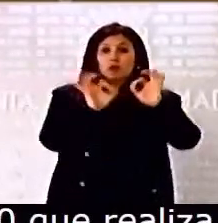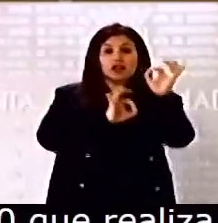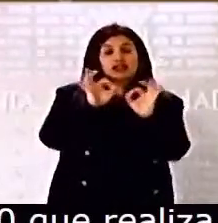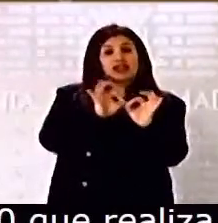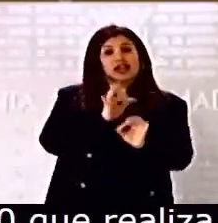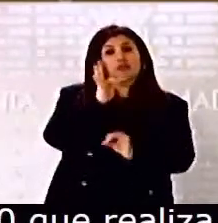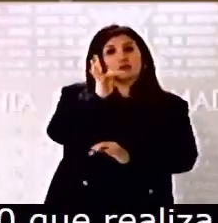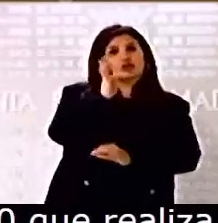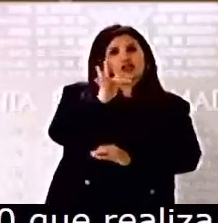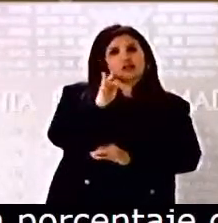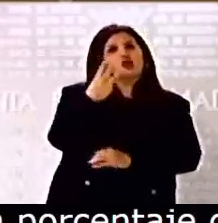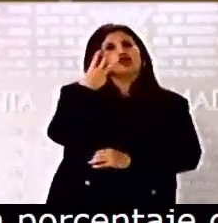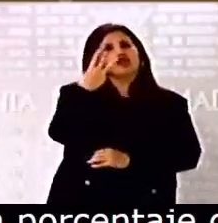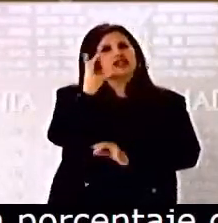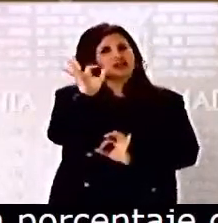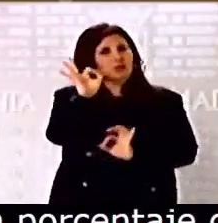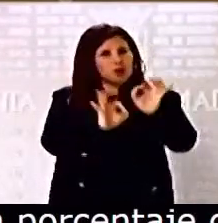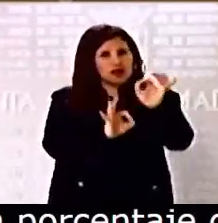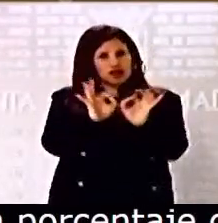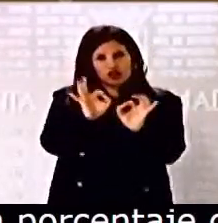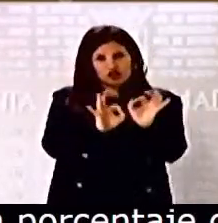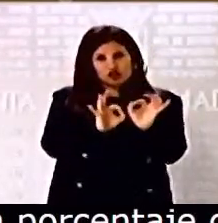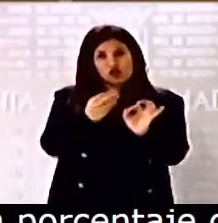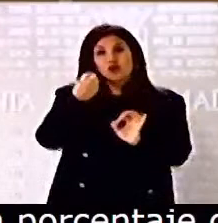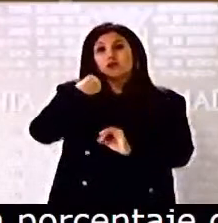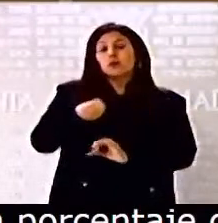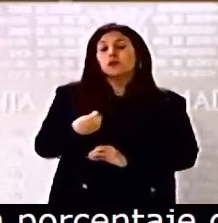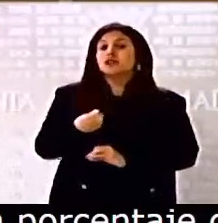3%, muy por debajo del